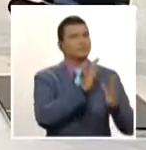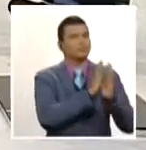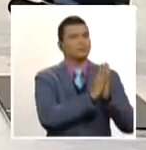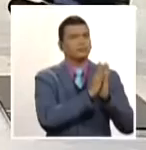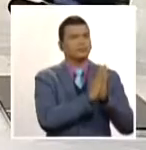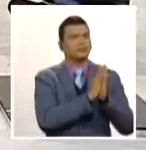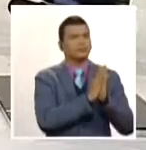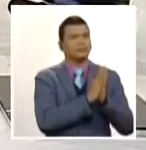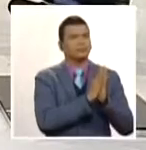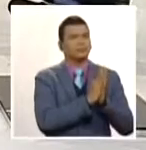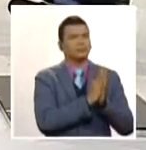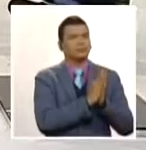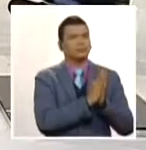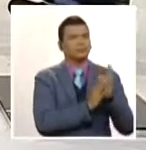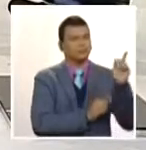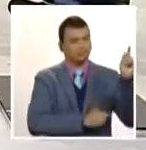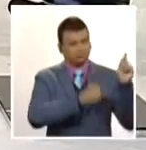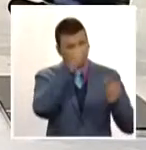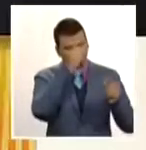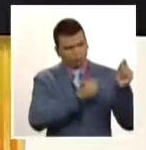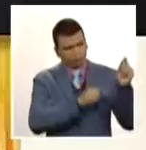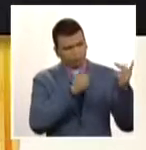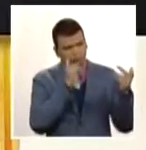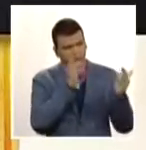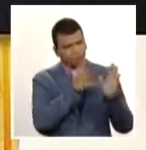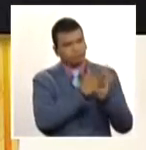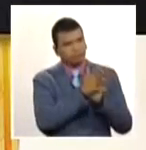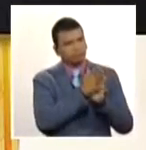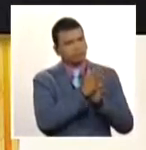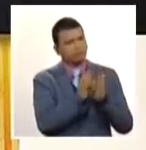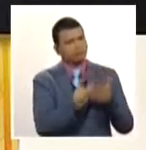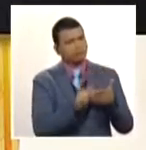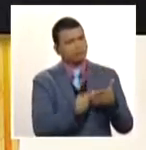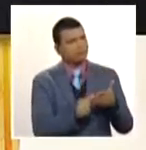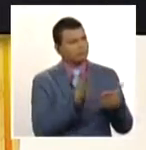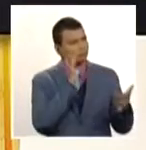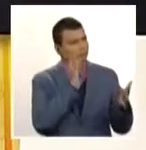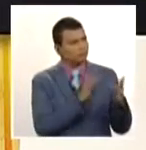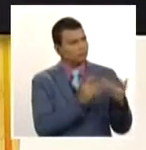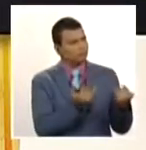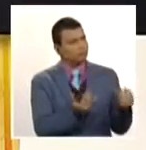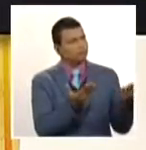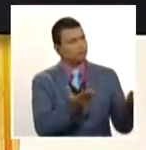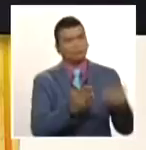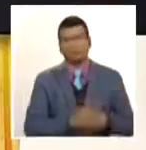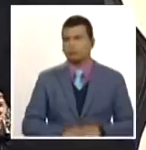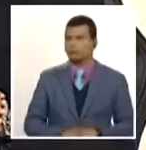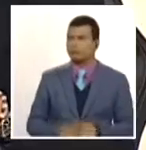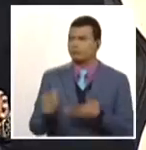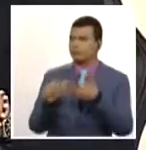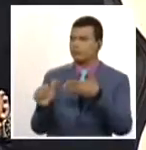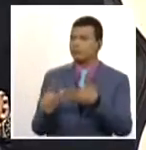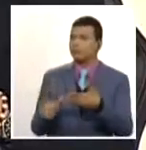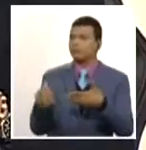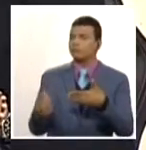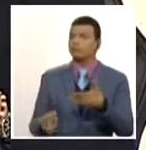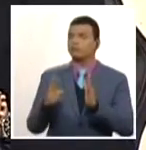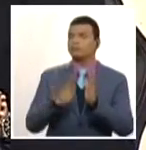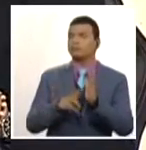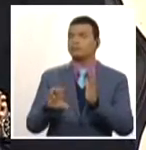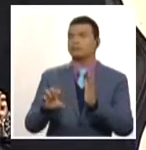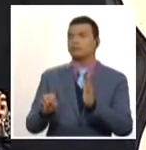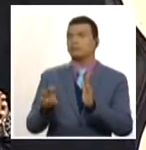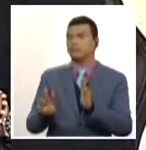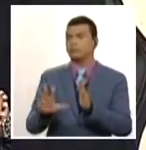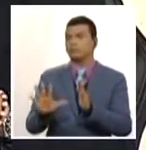con indicadores en cuánto está el dólar para el día de hoy, la tasa representativa, Armando. Sí, señor, 2.903 estará el